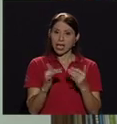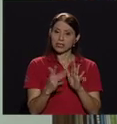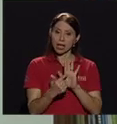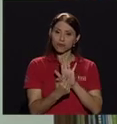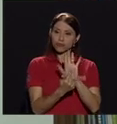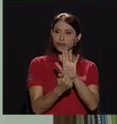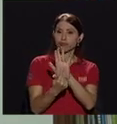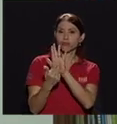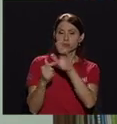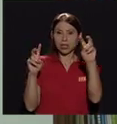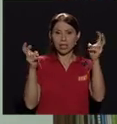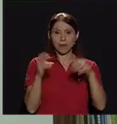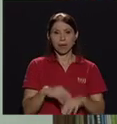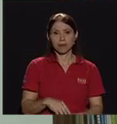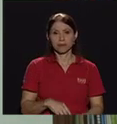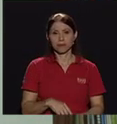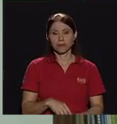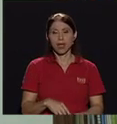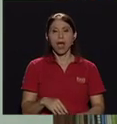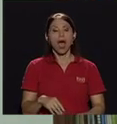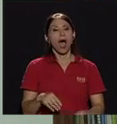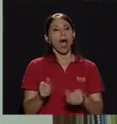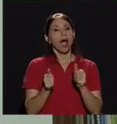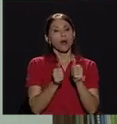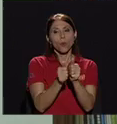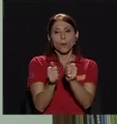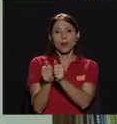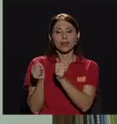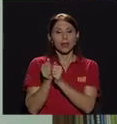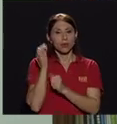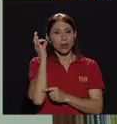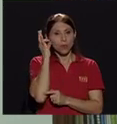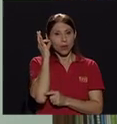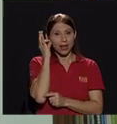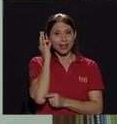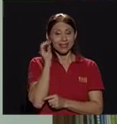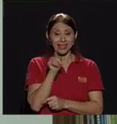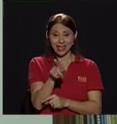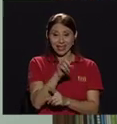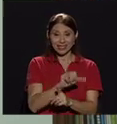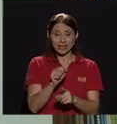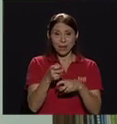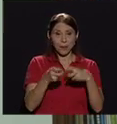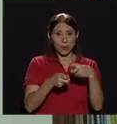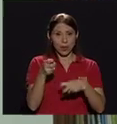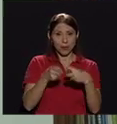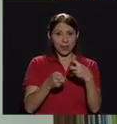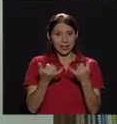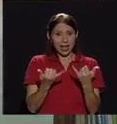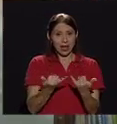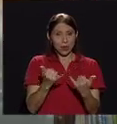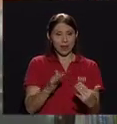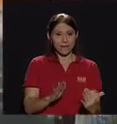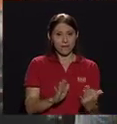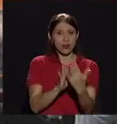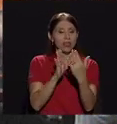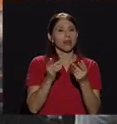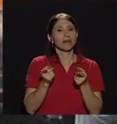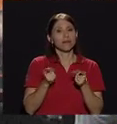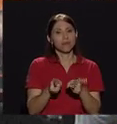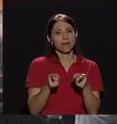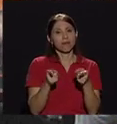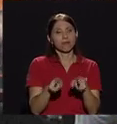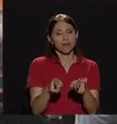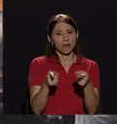visibilizando el tema, ¿verdad?, acompañando a las mujeres en esta problemática que enfrentan, que es